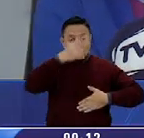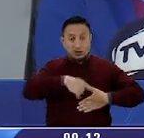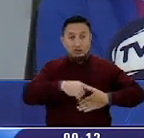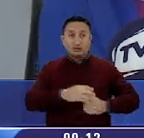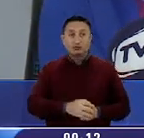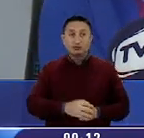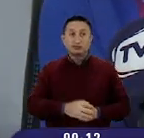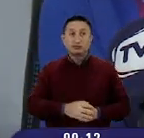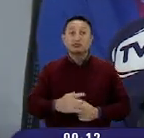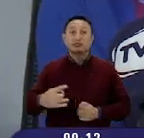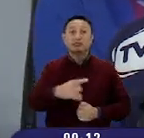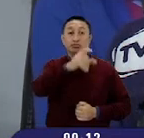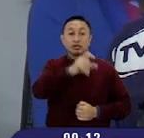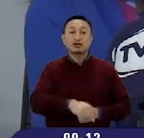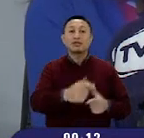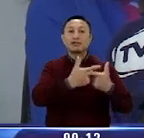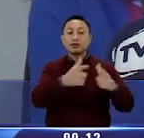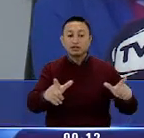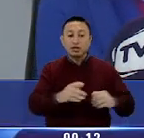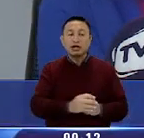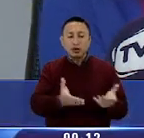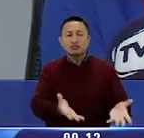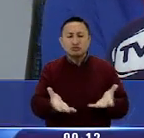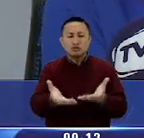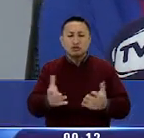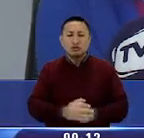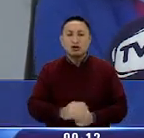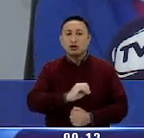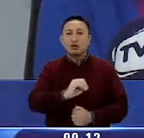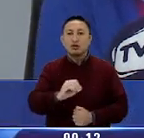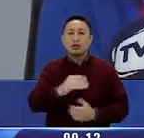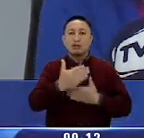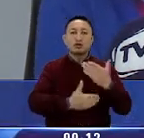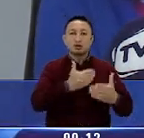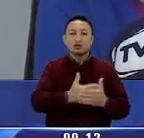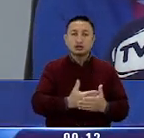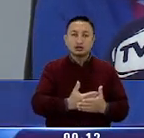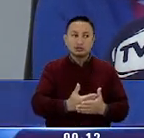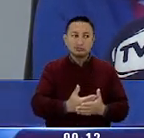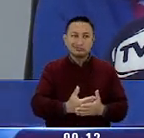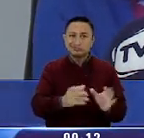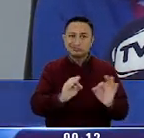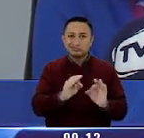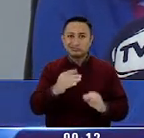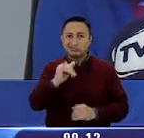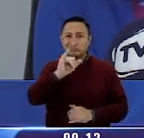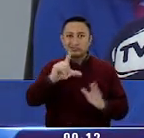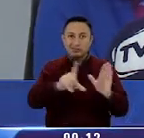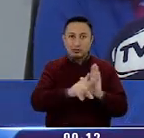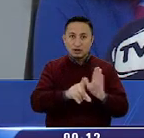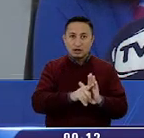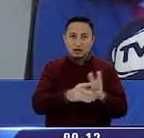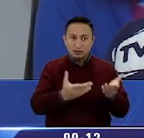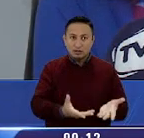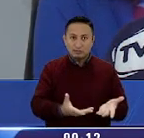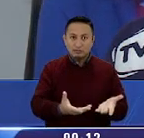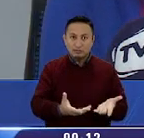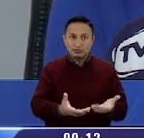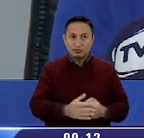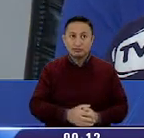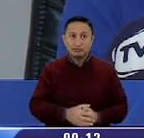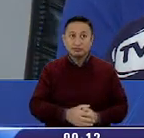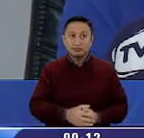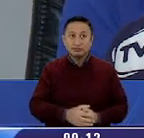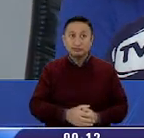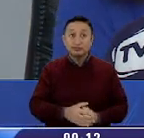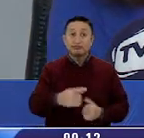el declararles en libertad, el declarar válido un proceso que no es lo suficientemente correcto, cualquiera de